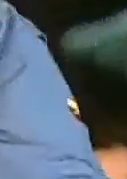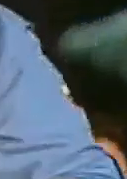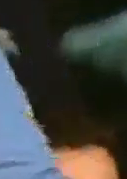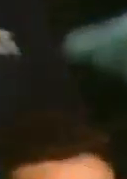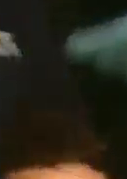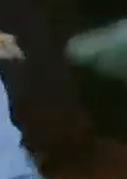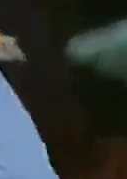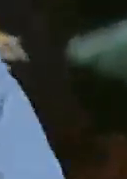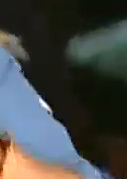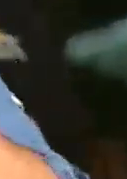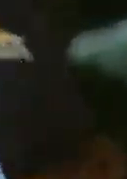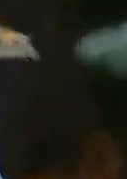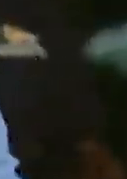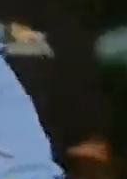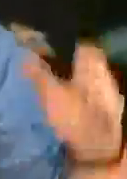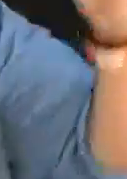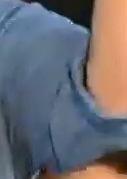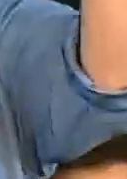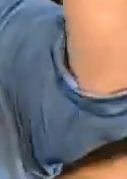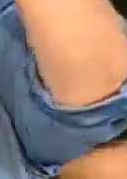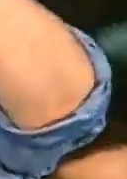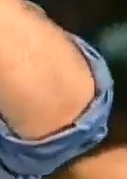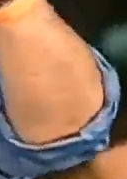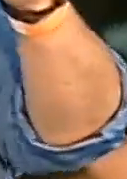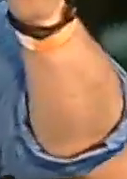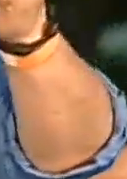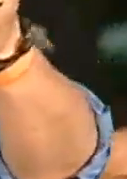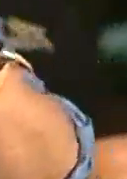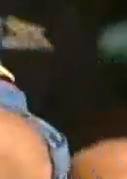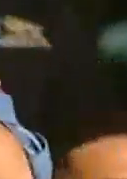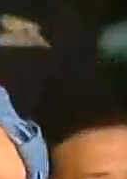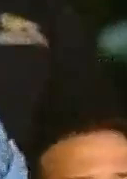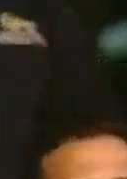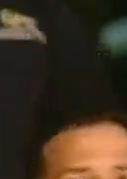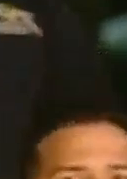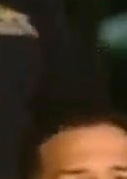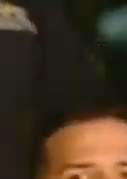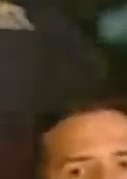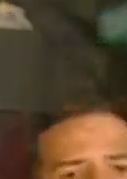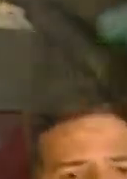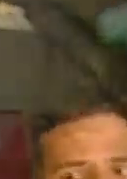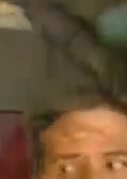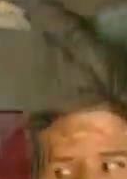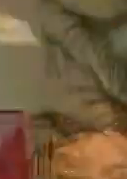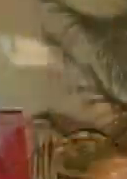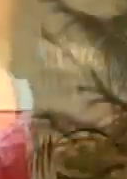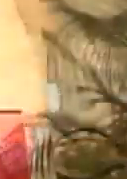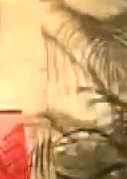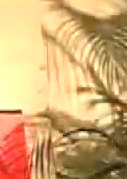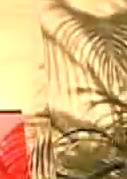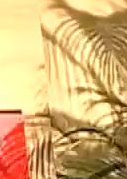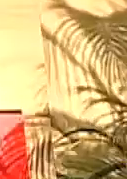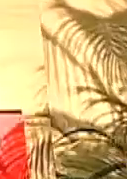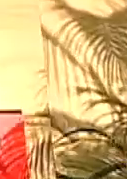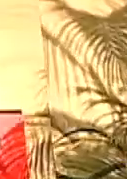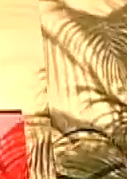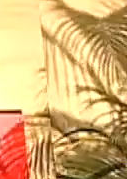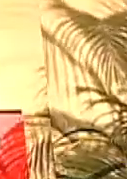te echaba. Lo único que pasaba con la máquina de manos, ese amellaba a mi hermano